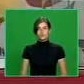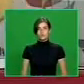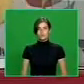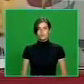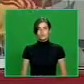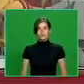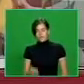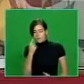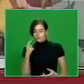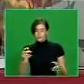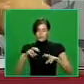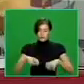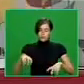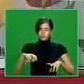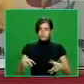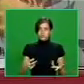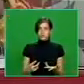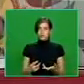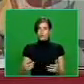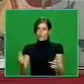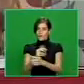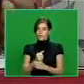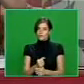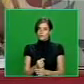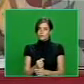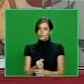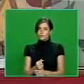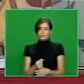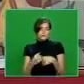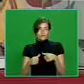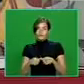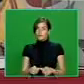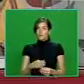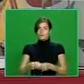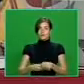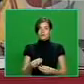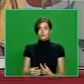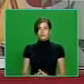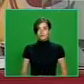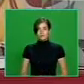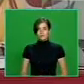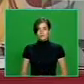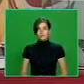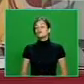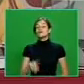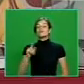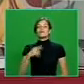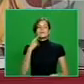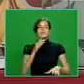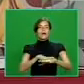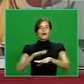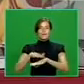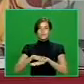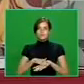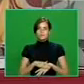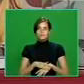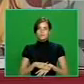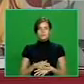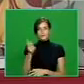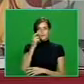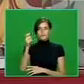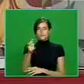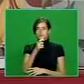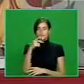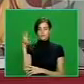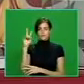investigo los atrapo y así seguir haciendo y también alerto al pueblo de